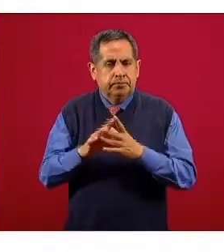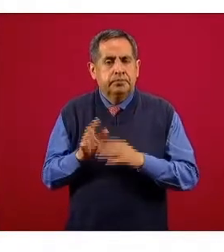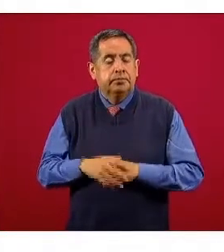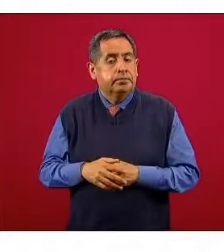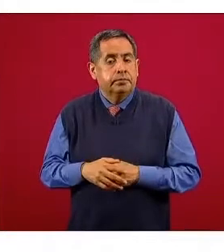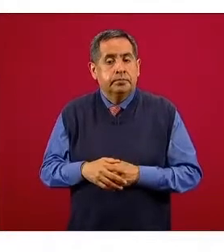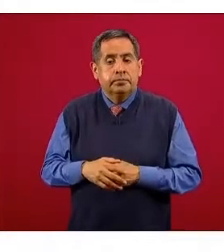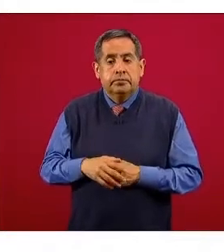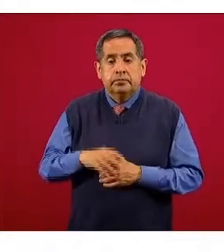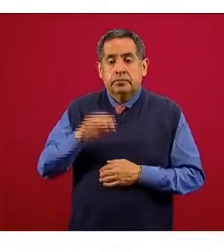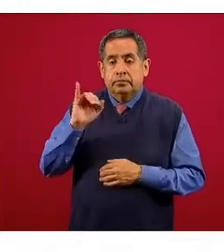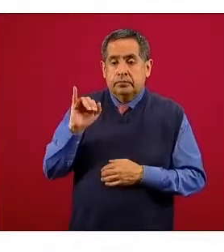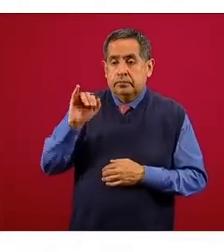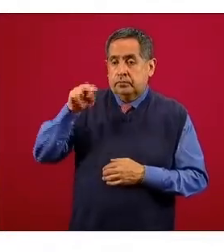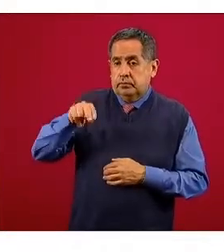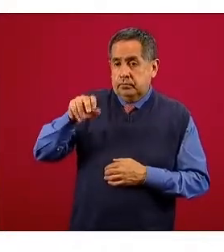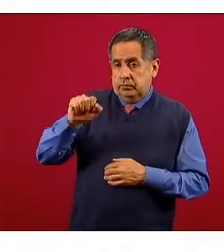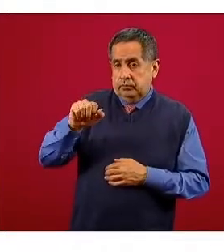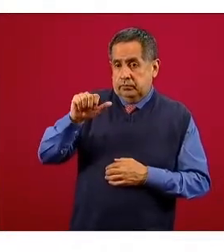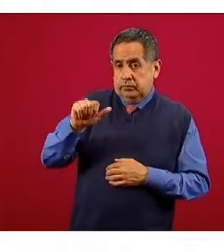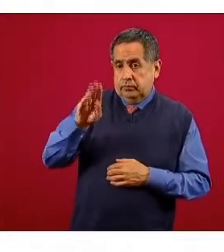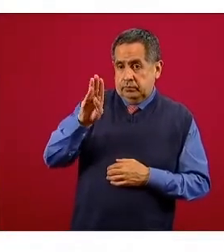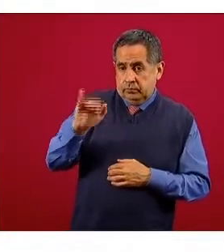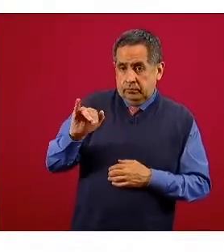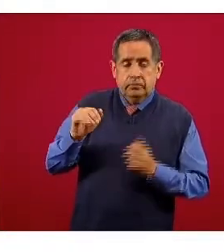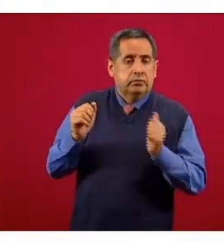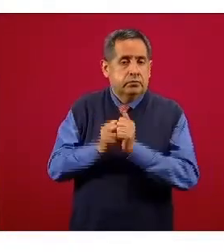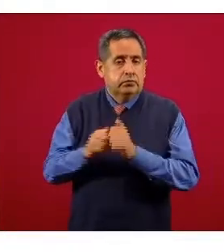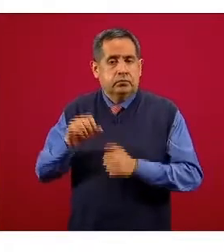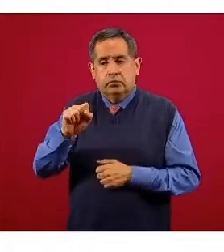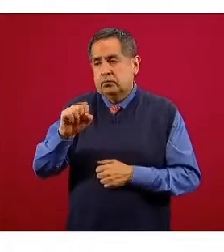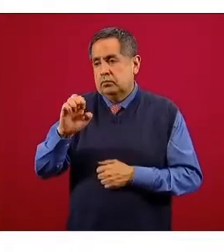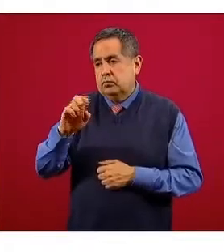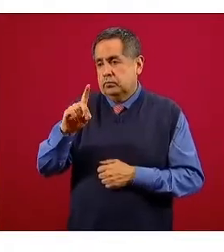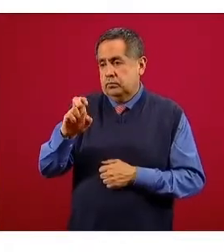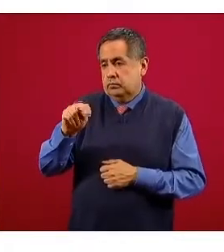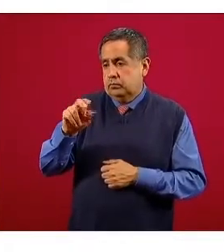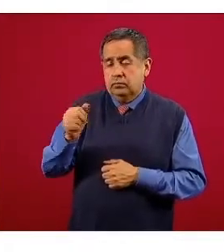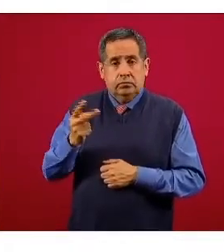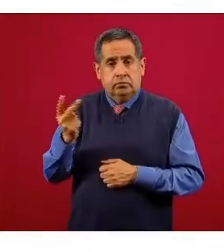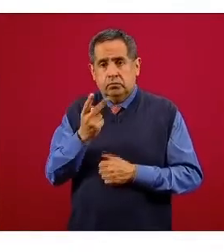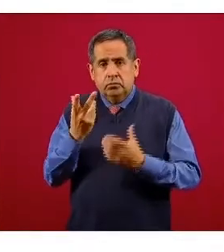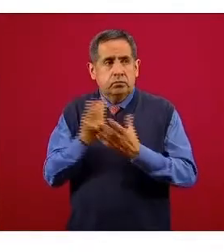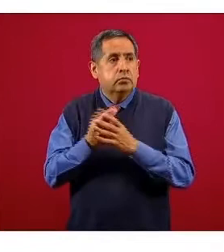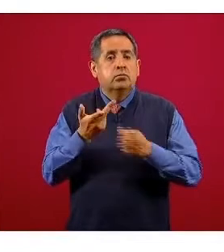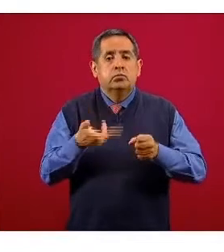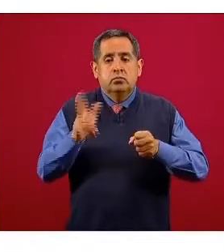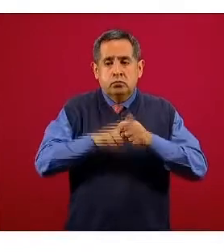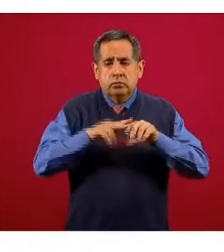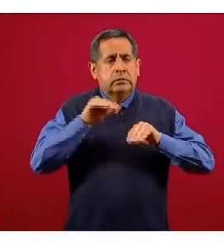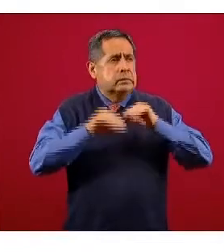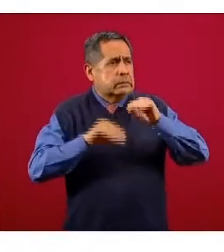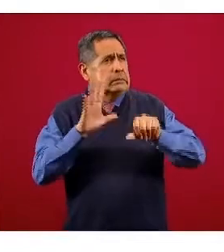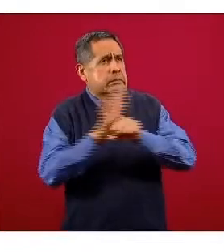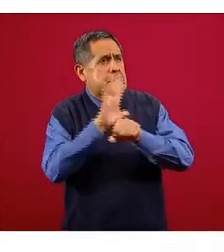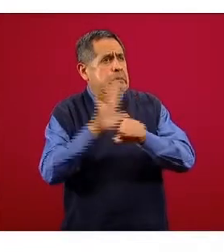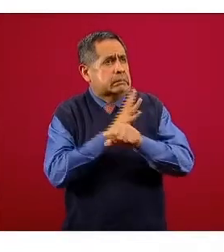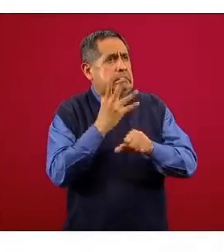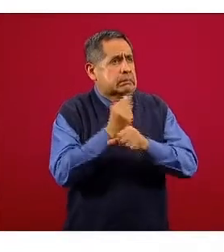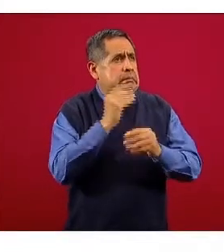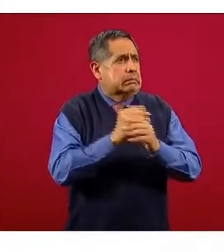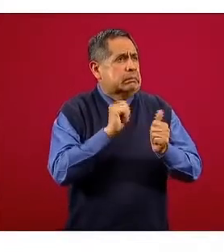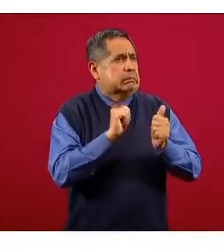Instituto de Salud para el Bienestar, en conjunto con la Sedena, ha logrado reconvertir 32